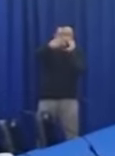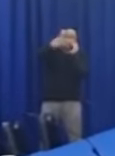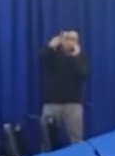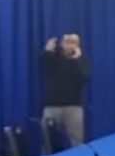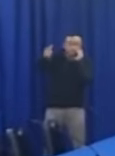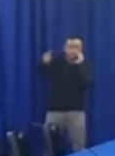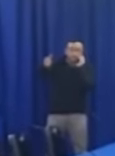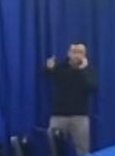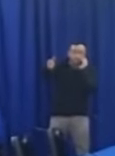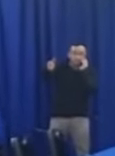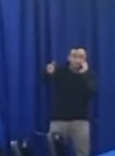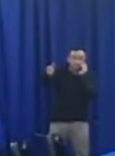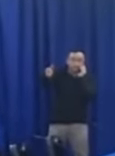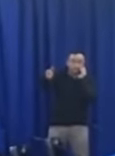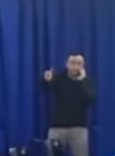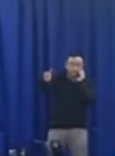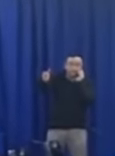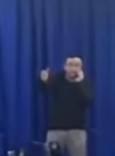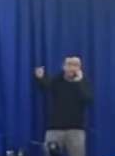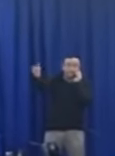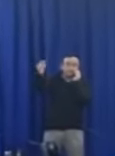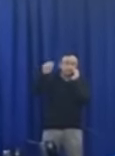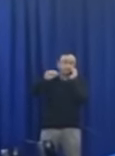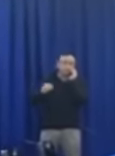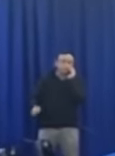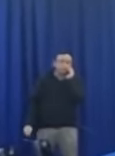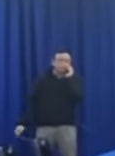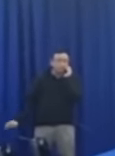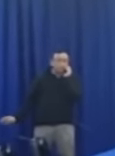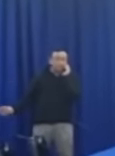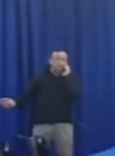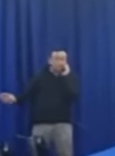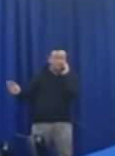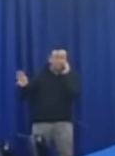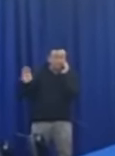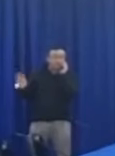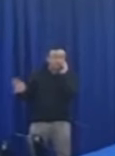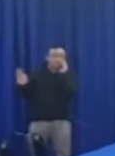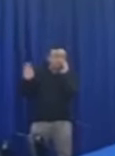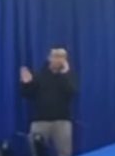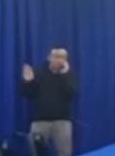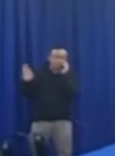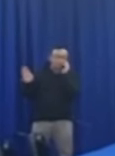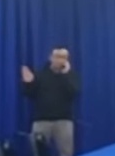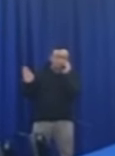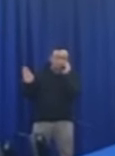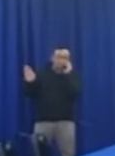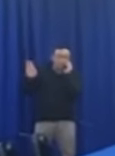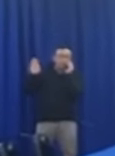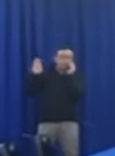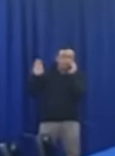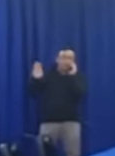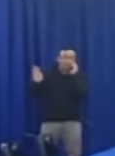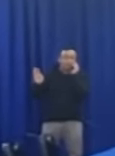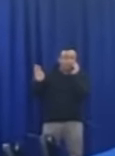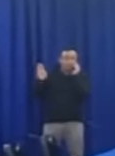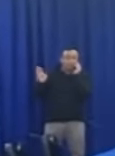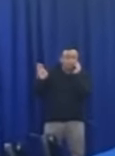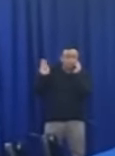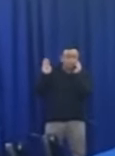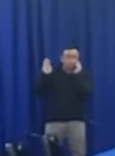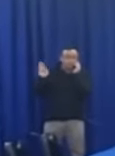forma para poder ya incorporar la gente de operaciones o si hubiera que licitar. Eso yo creo que de aquí a la próxima semana